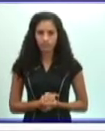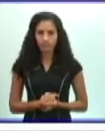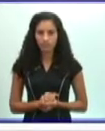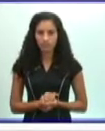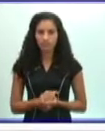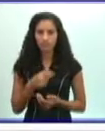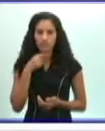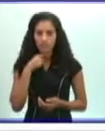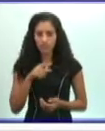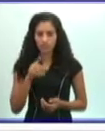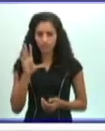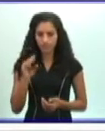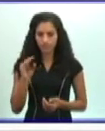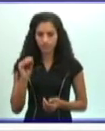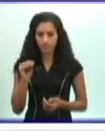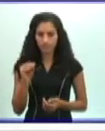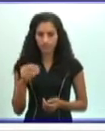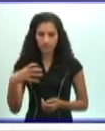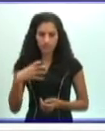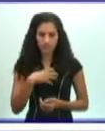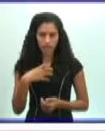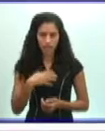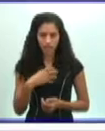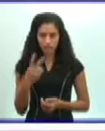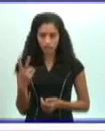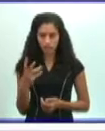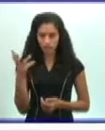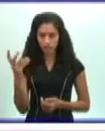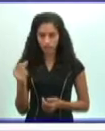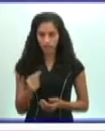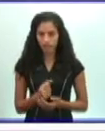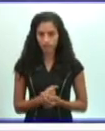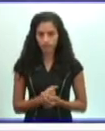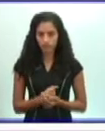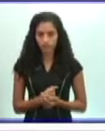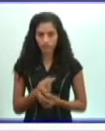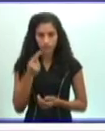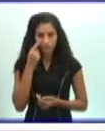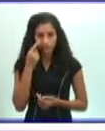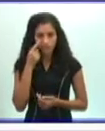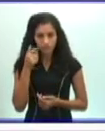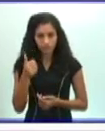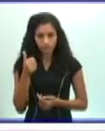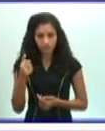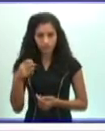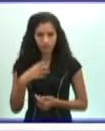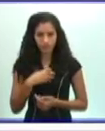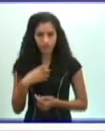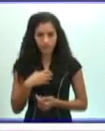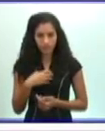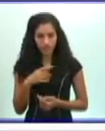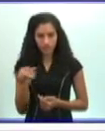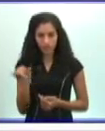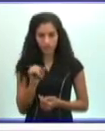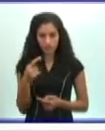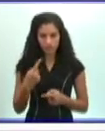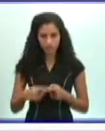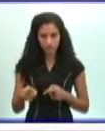el ejercicio nos dice que dados estos dos productos, que fíjense que tienen elementos comunes,